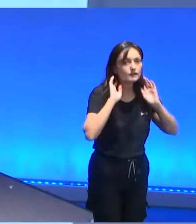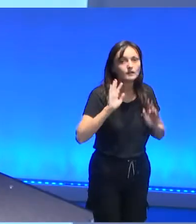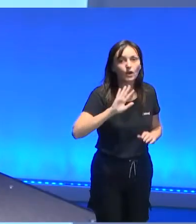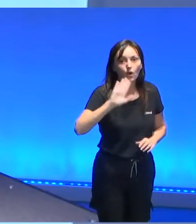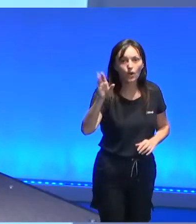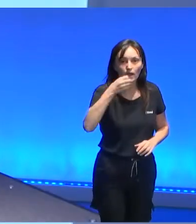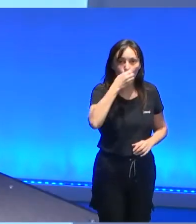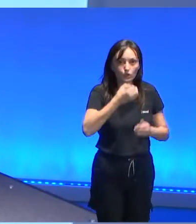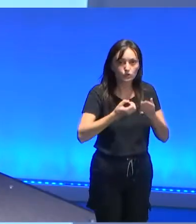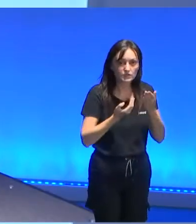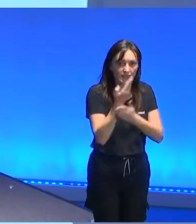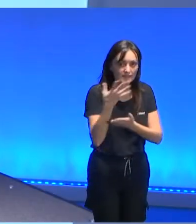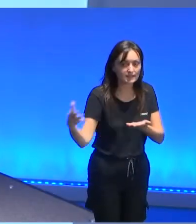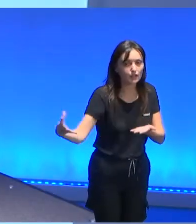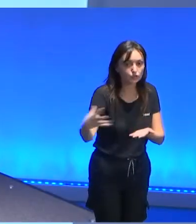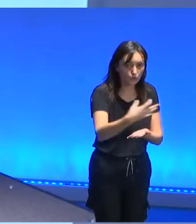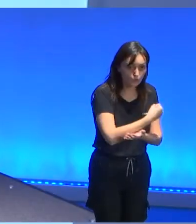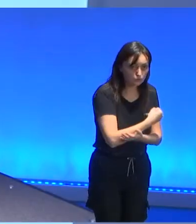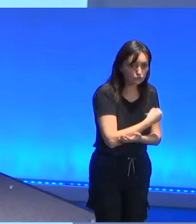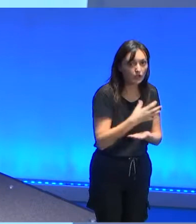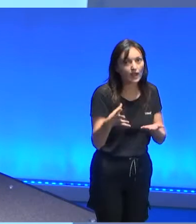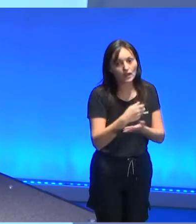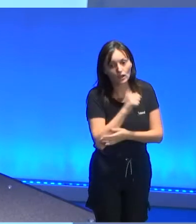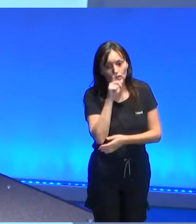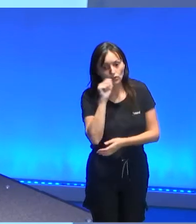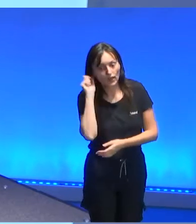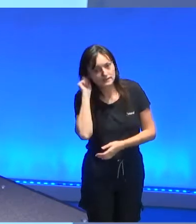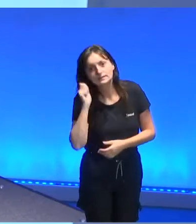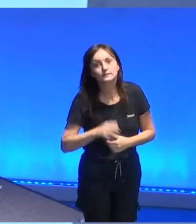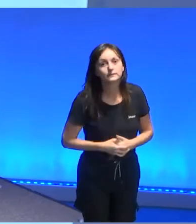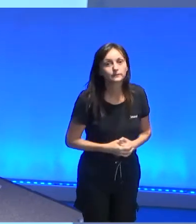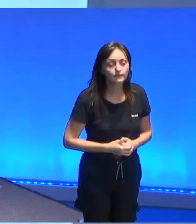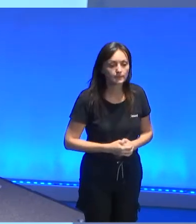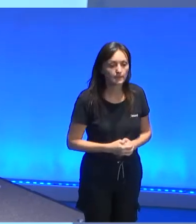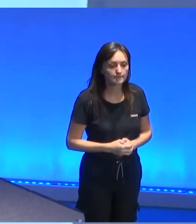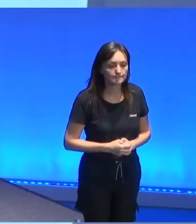Buenos días a todos, buenos días a todas.